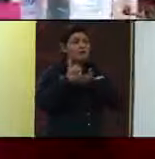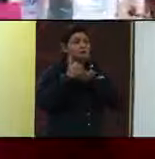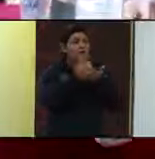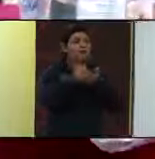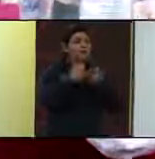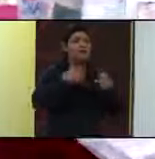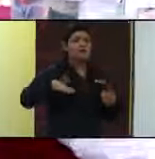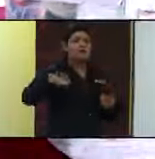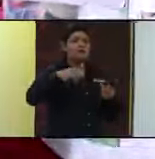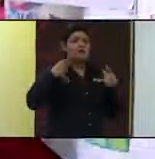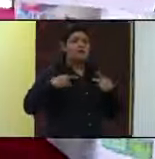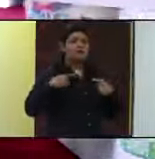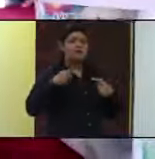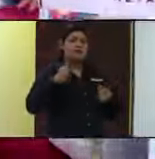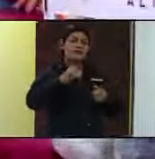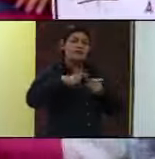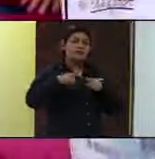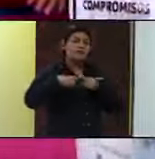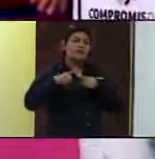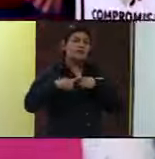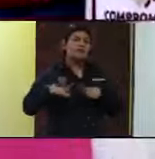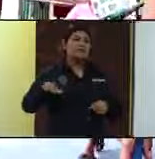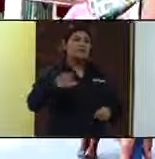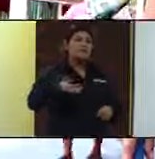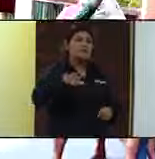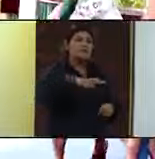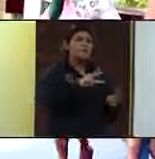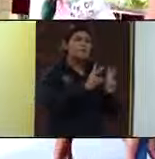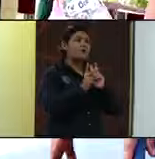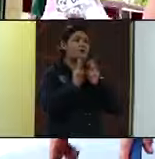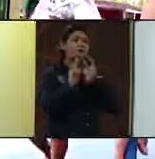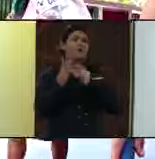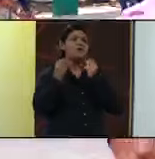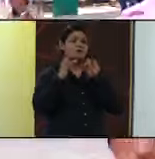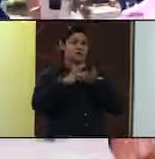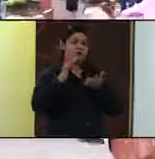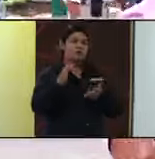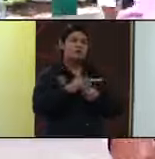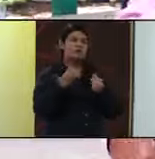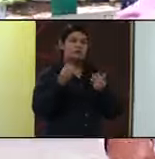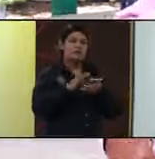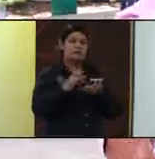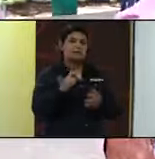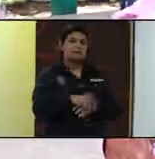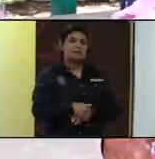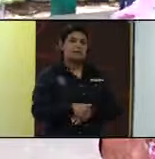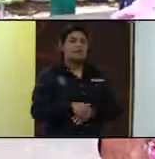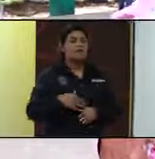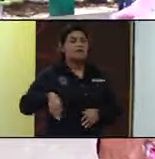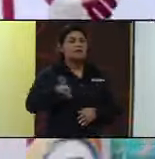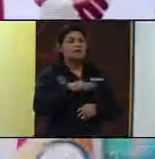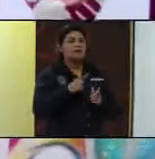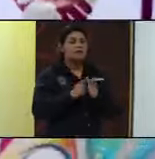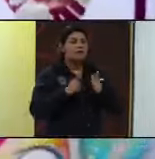la comunidad y a las demás comunidades rurales y vecinales, y pues muchas gracias a ella también, sí, y a todo el grupo que los